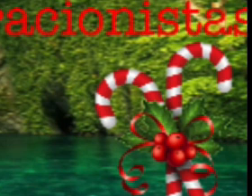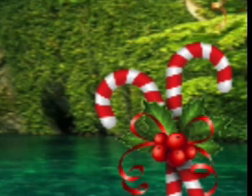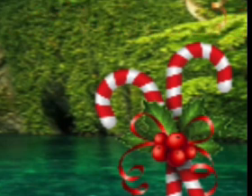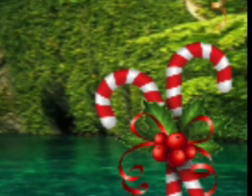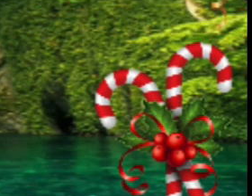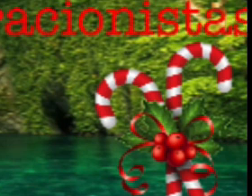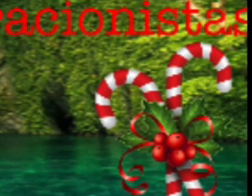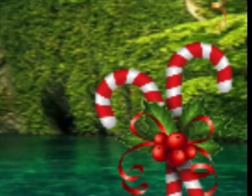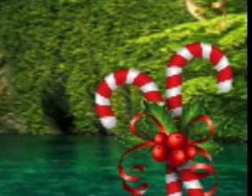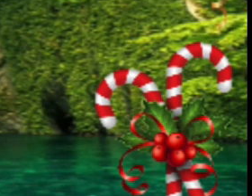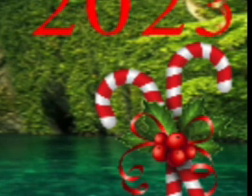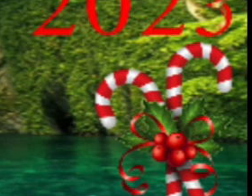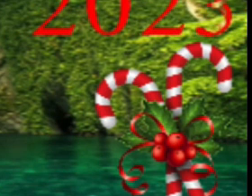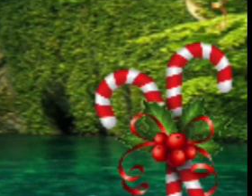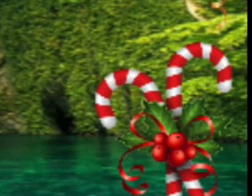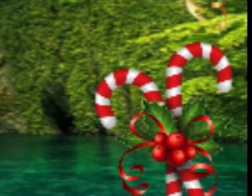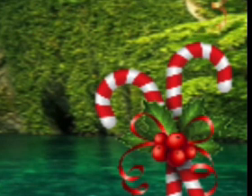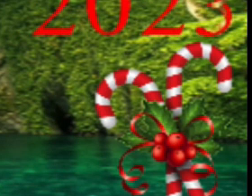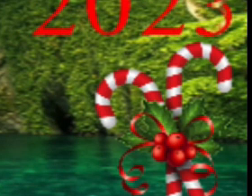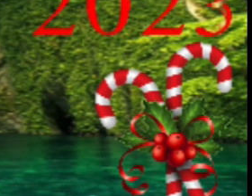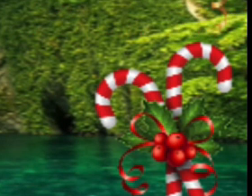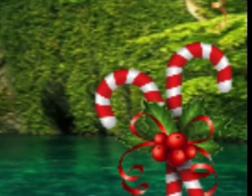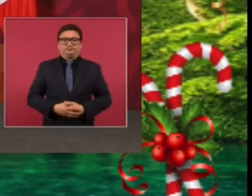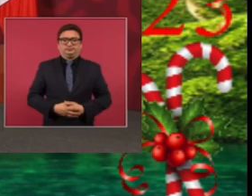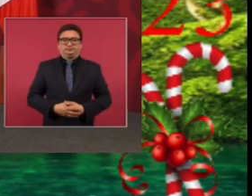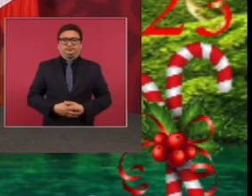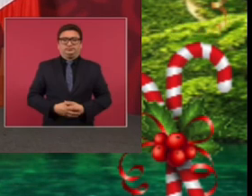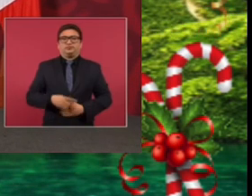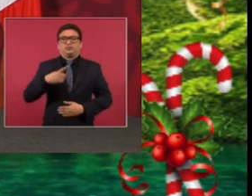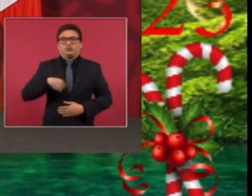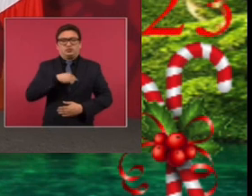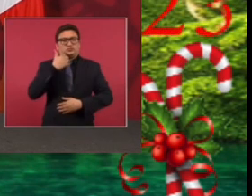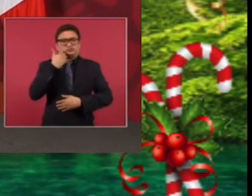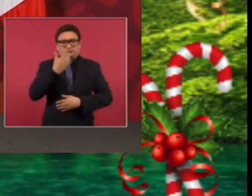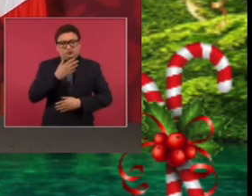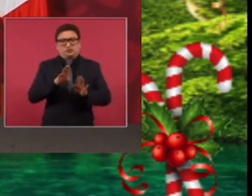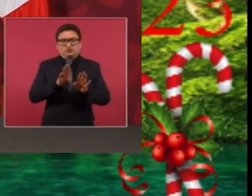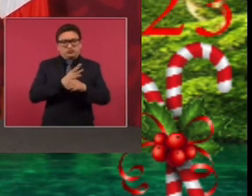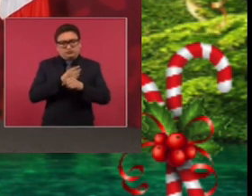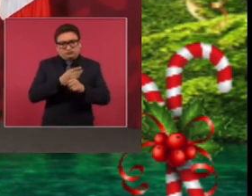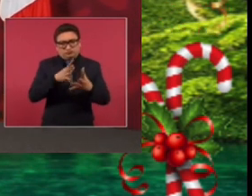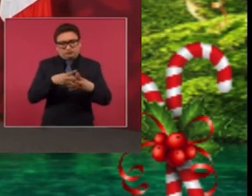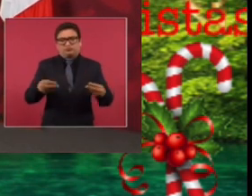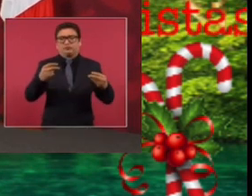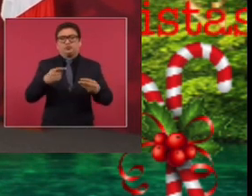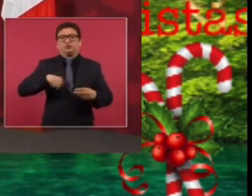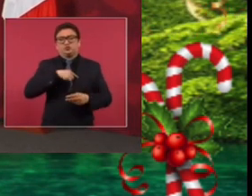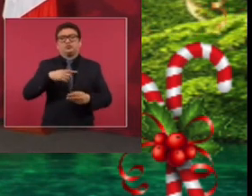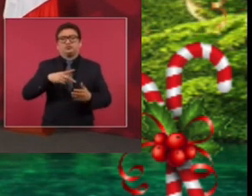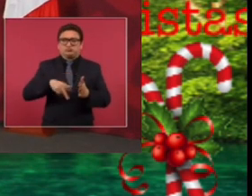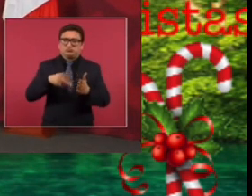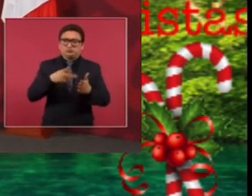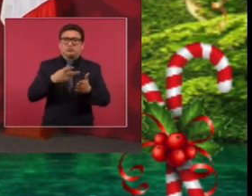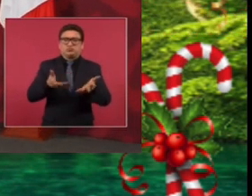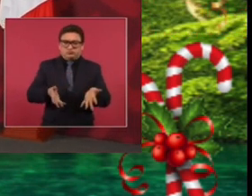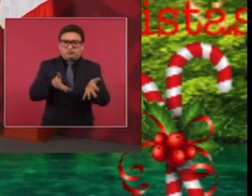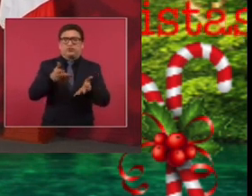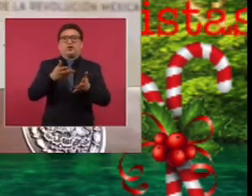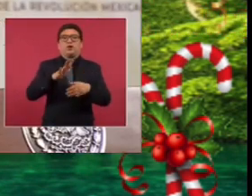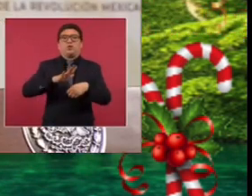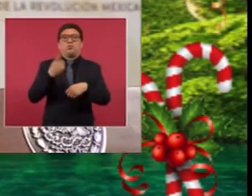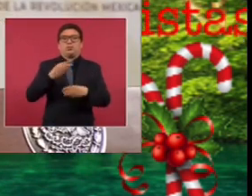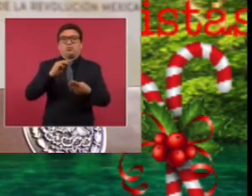mismas babosadas. Que la migración no es por gusto, sino por necesidad. Que los paisanos se ven obligados a emigrar porque